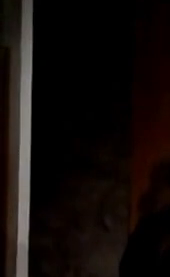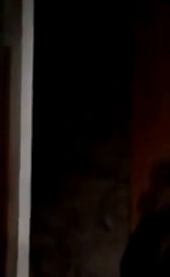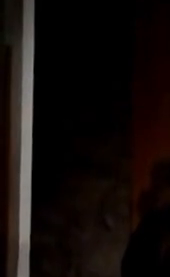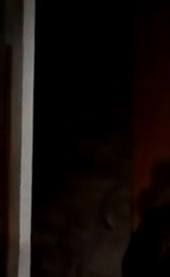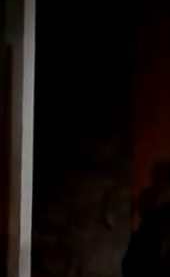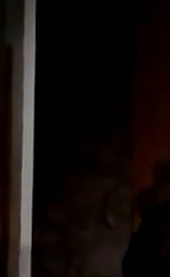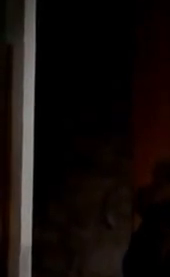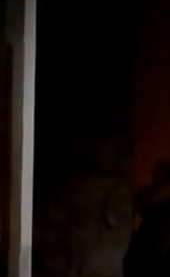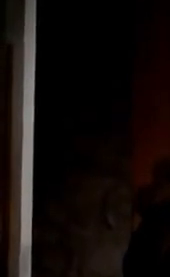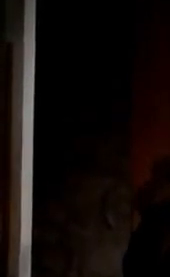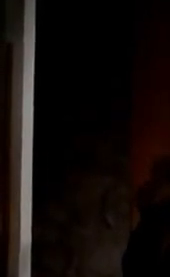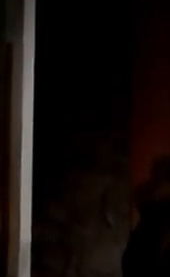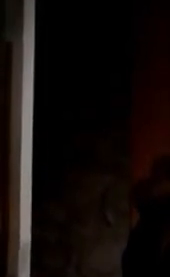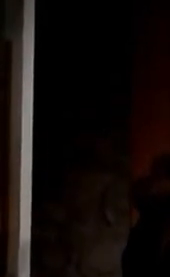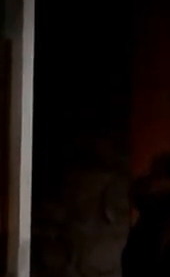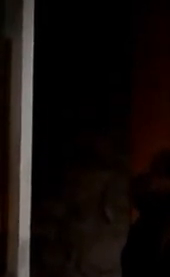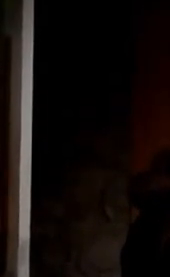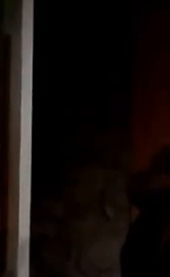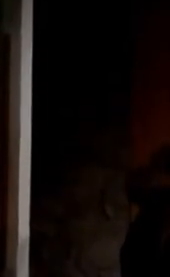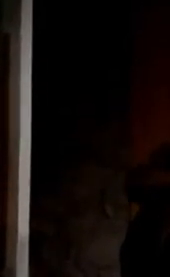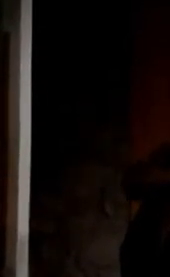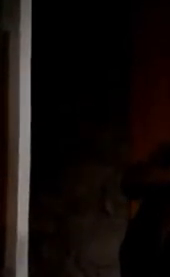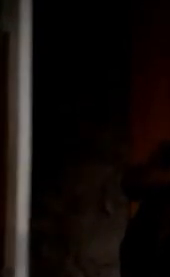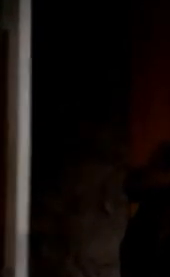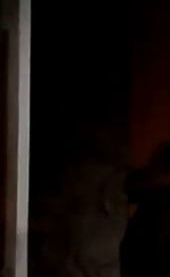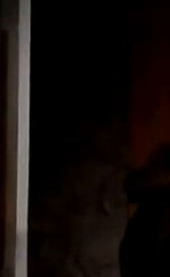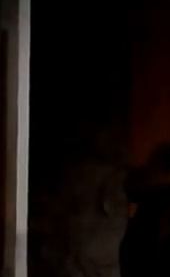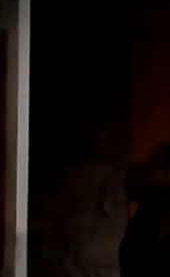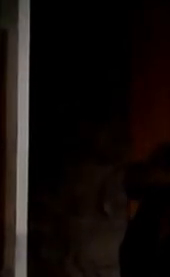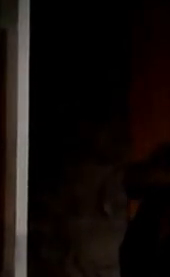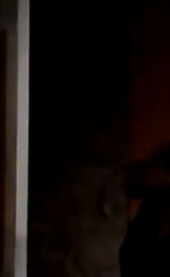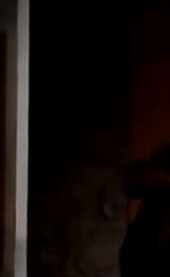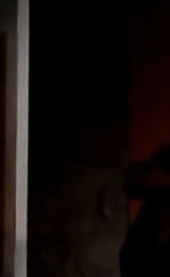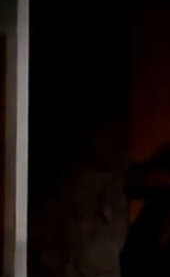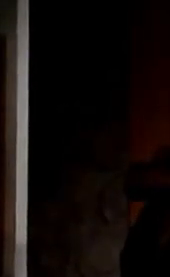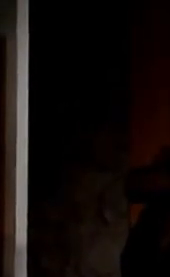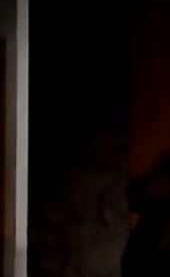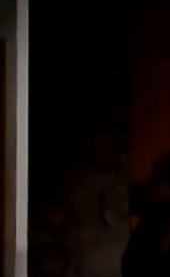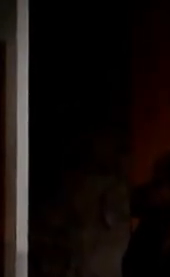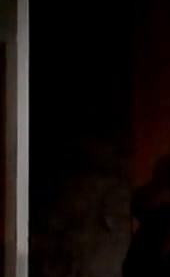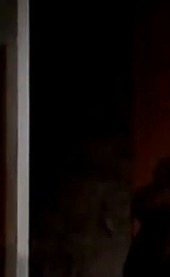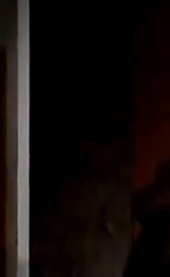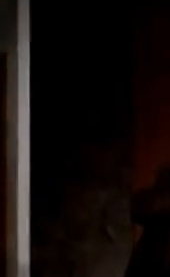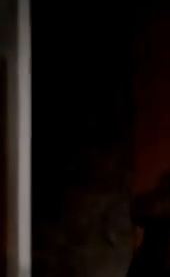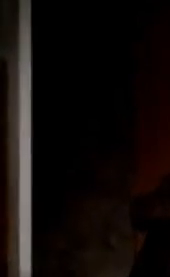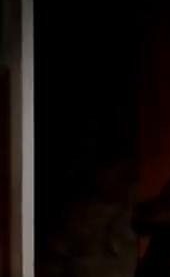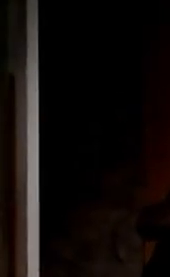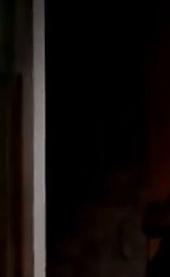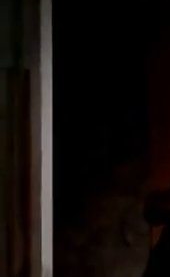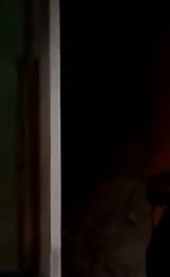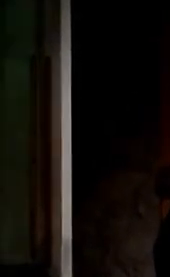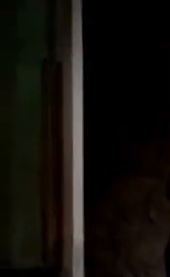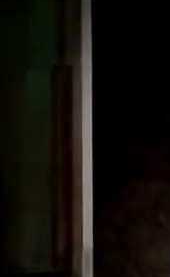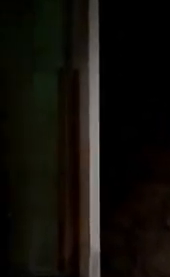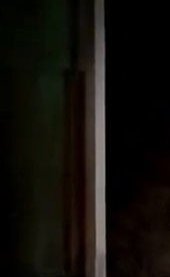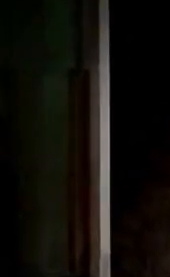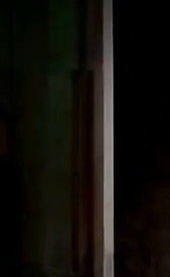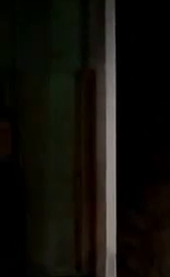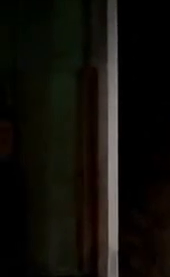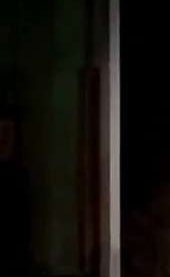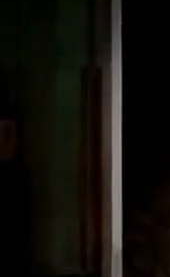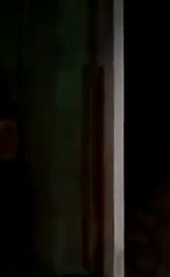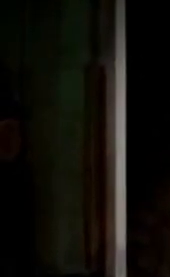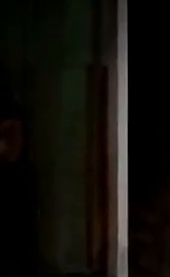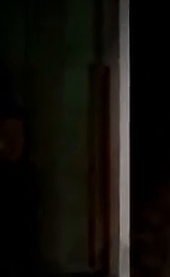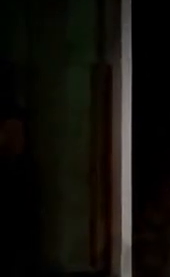falar, hai que dicir, por tanto, que é moi pouco pontevedrés que un señor de aquí, ante os